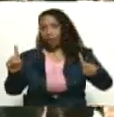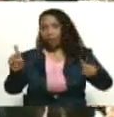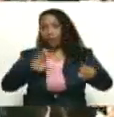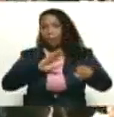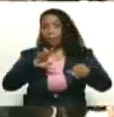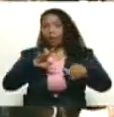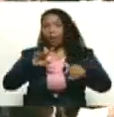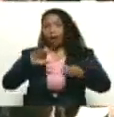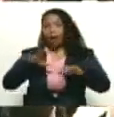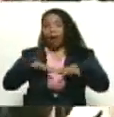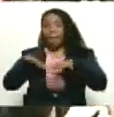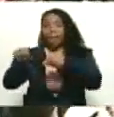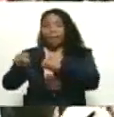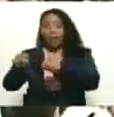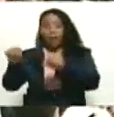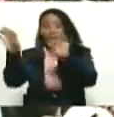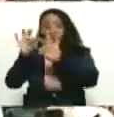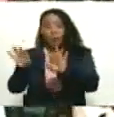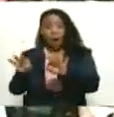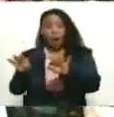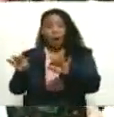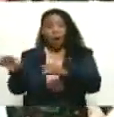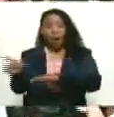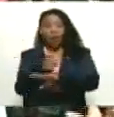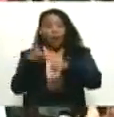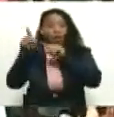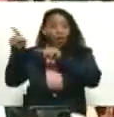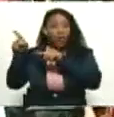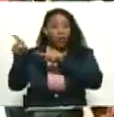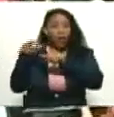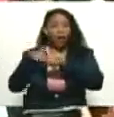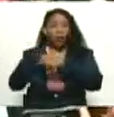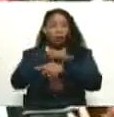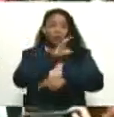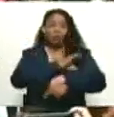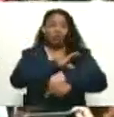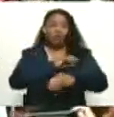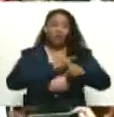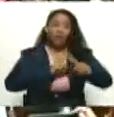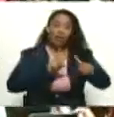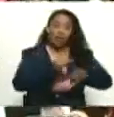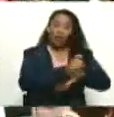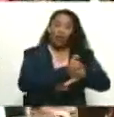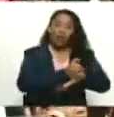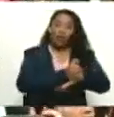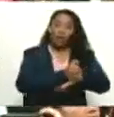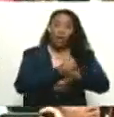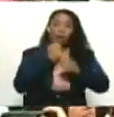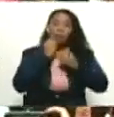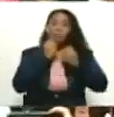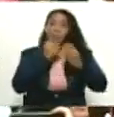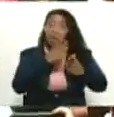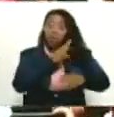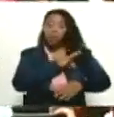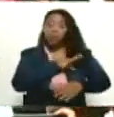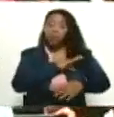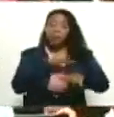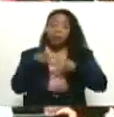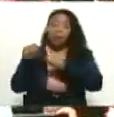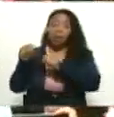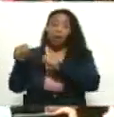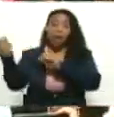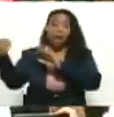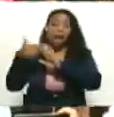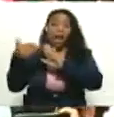capitalismo, la forma de gobernar de ellos, y nuestro socialismo. Debe ser muy bueno el socialismo que el imperialismo norteamericano lo